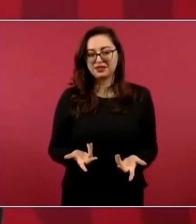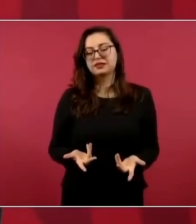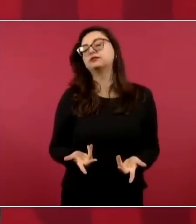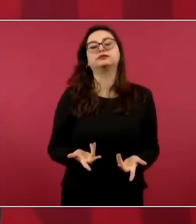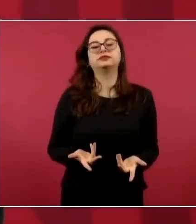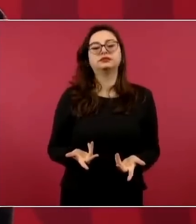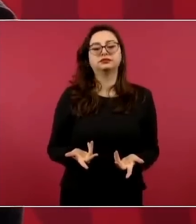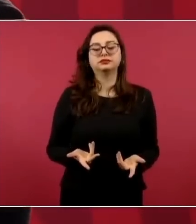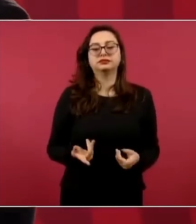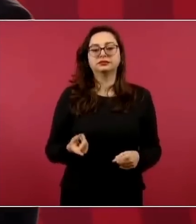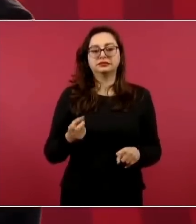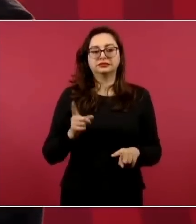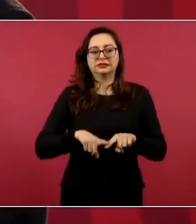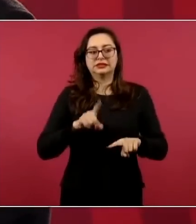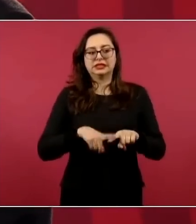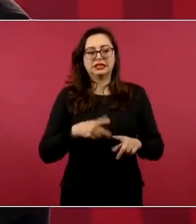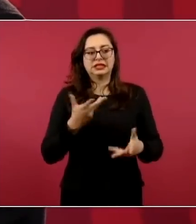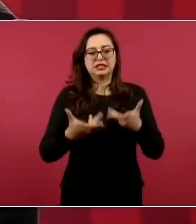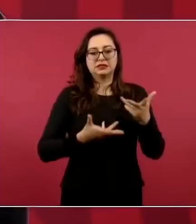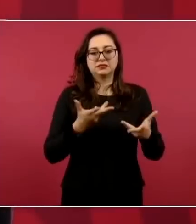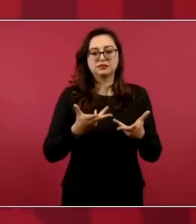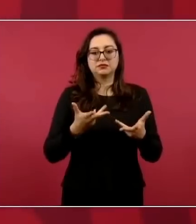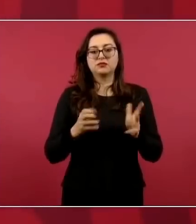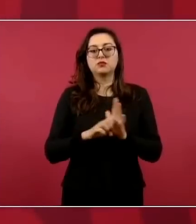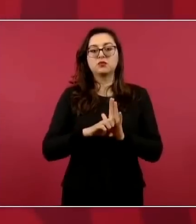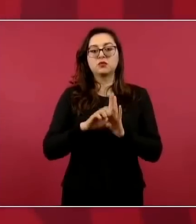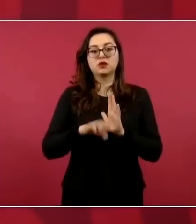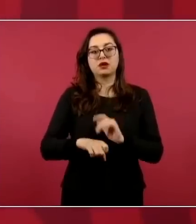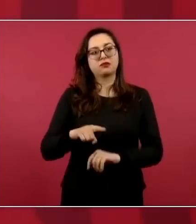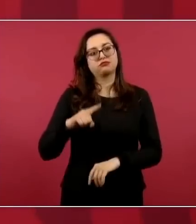El saber toda la verdad sobre el asesinato de Kennedy,